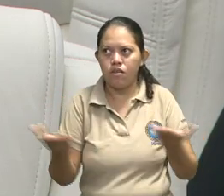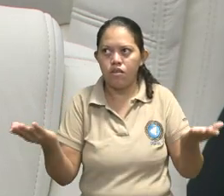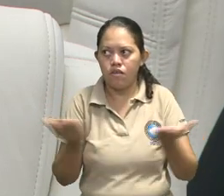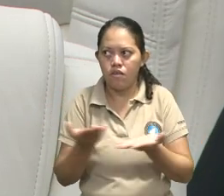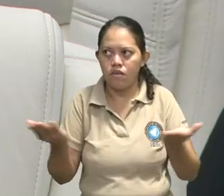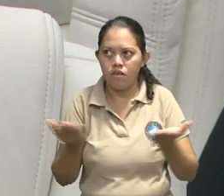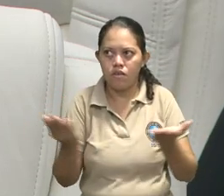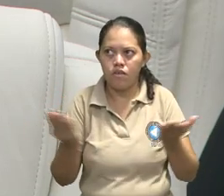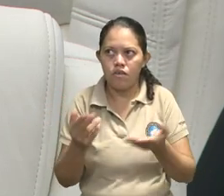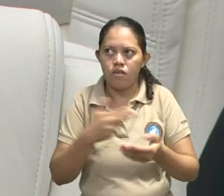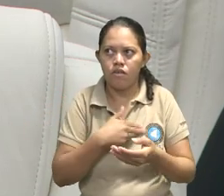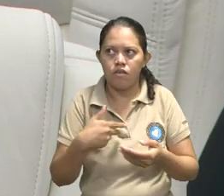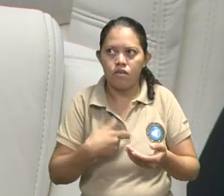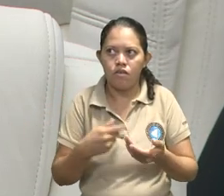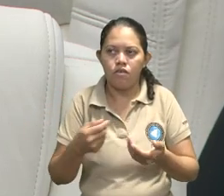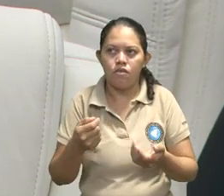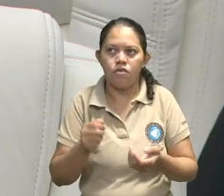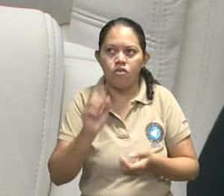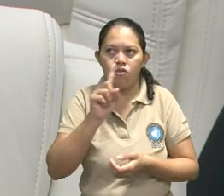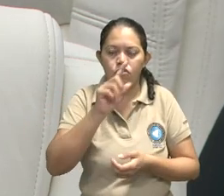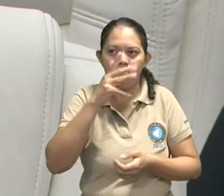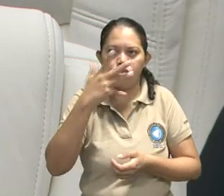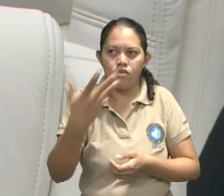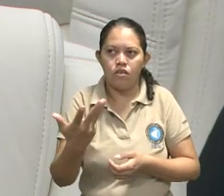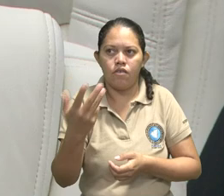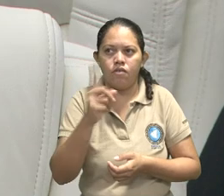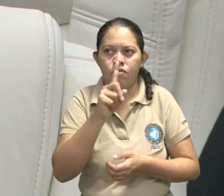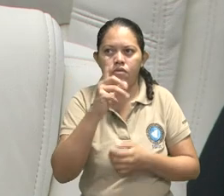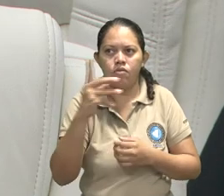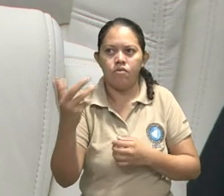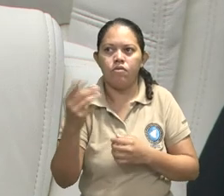en 1982. En ese